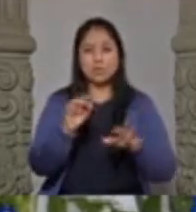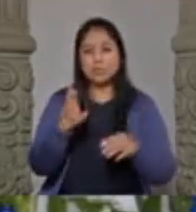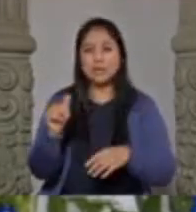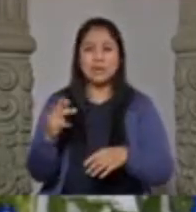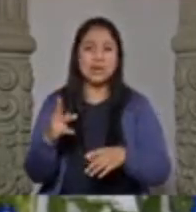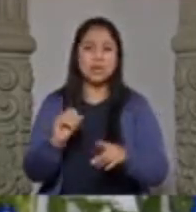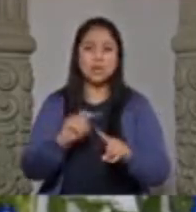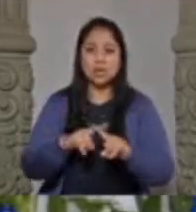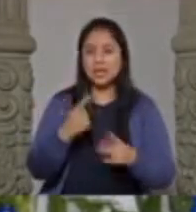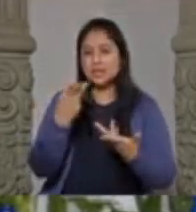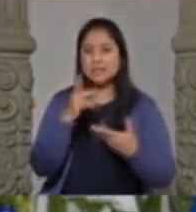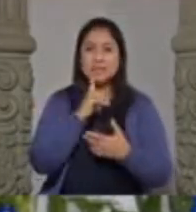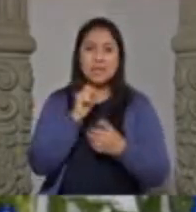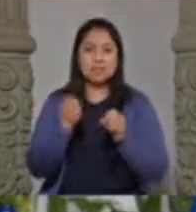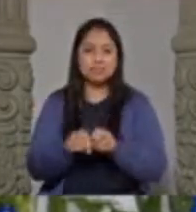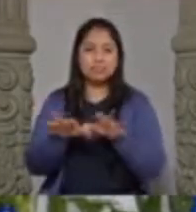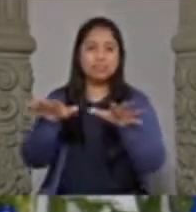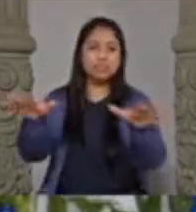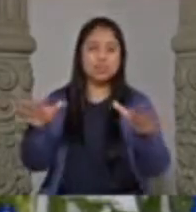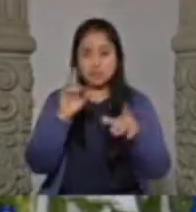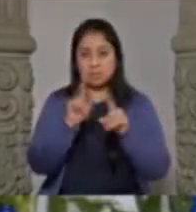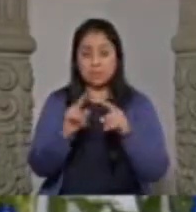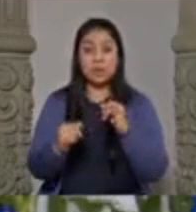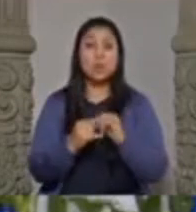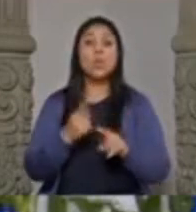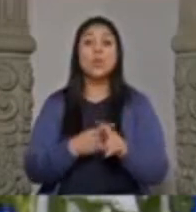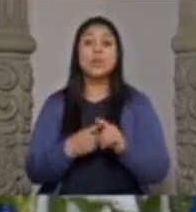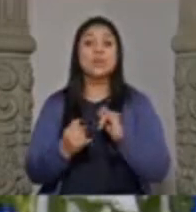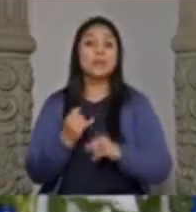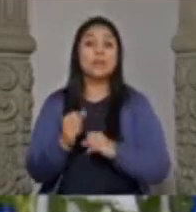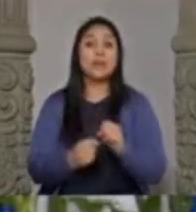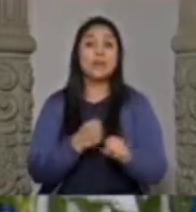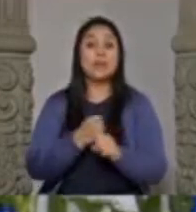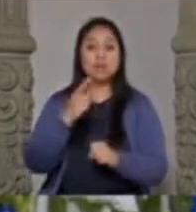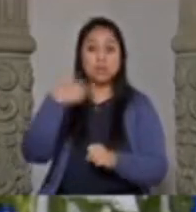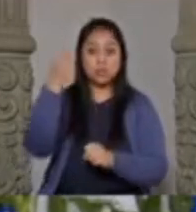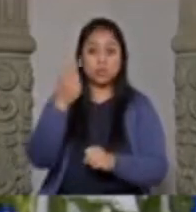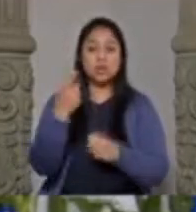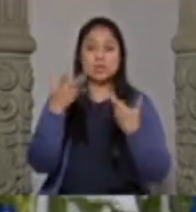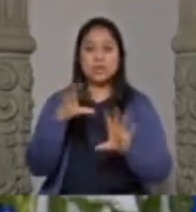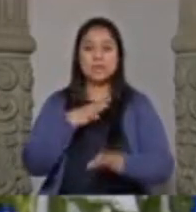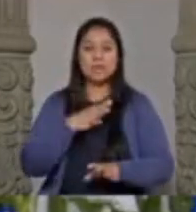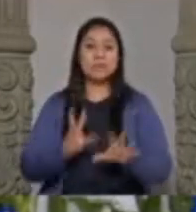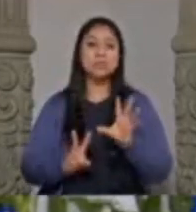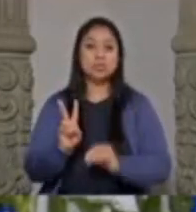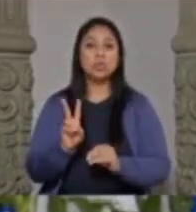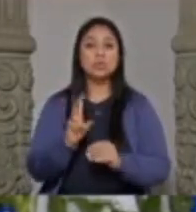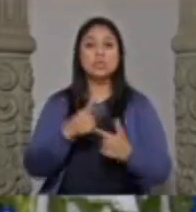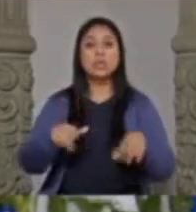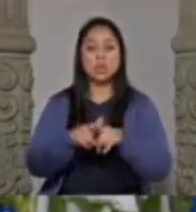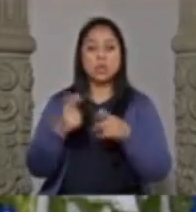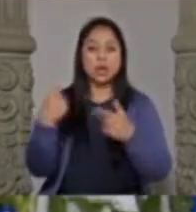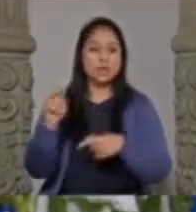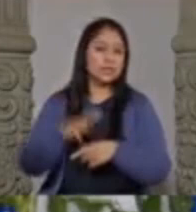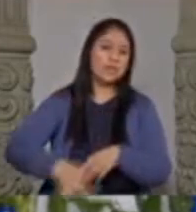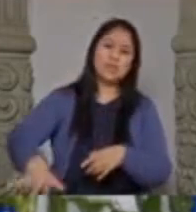y vamos teniendo una mejor cobertura. Cuando termine el año entrante, primero Dios, tendremos 12 puestos en todo el